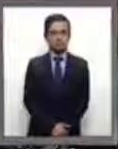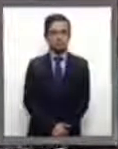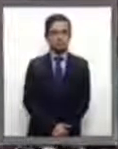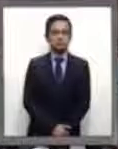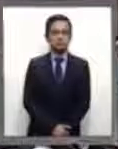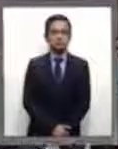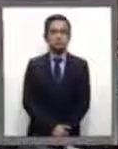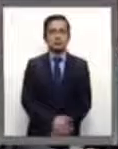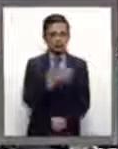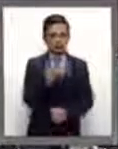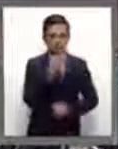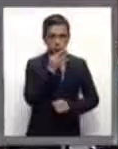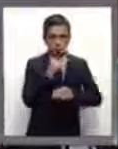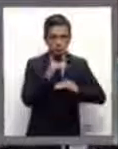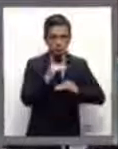Hasta por 5 minutos.